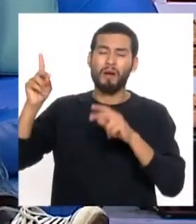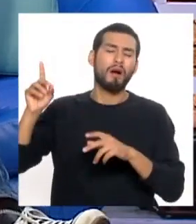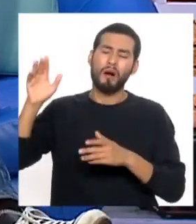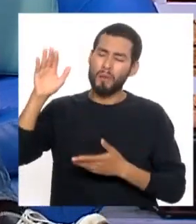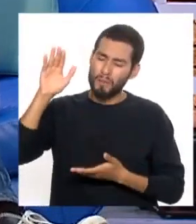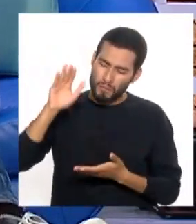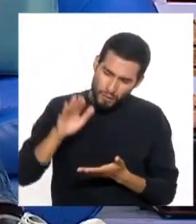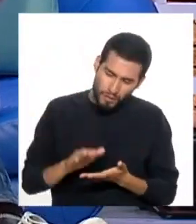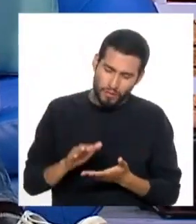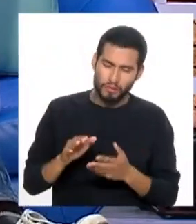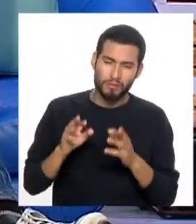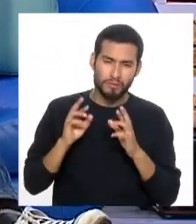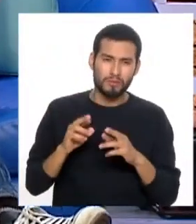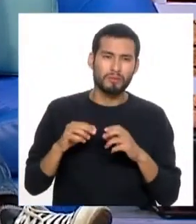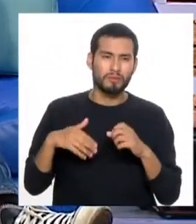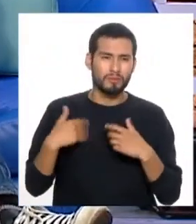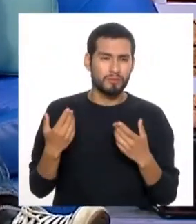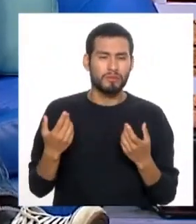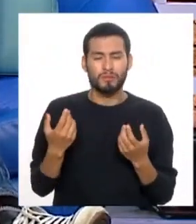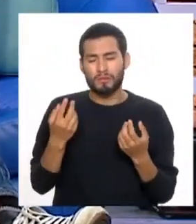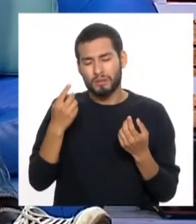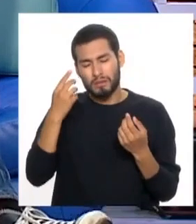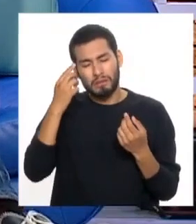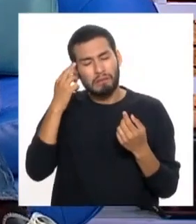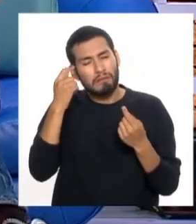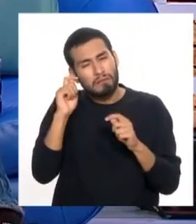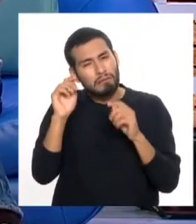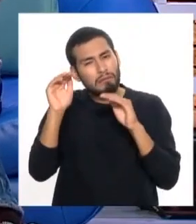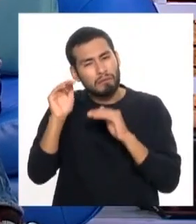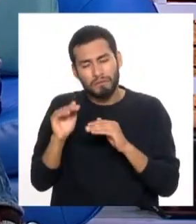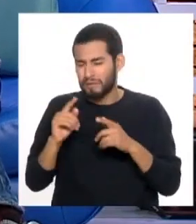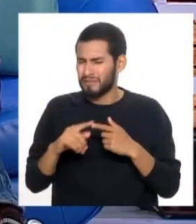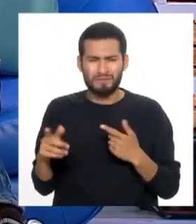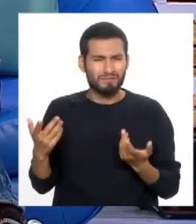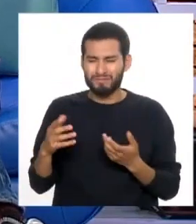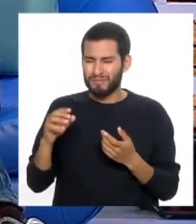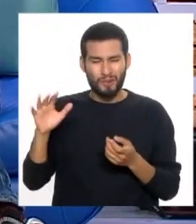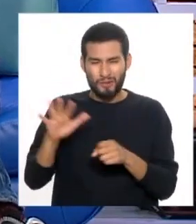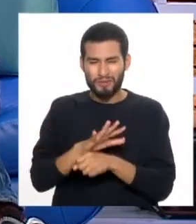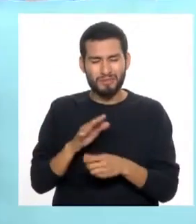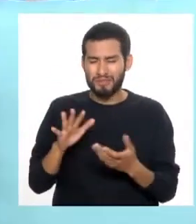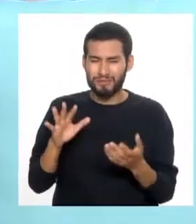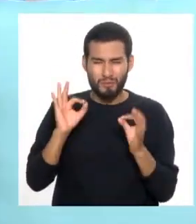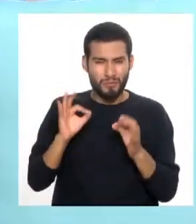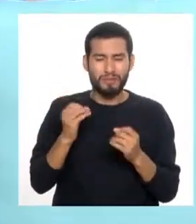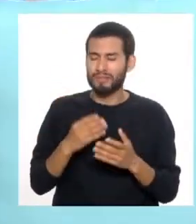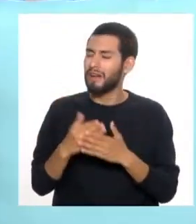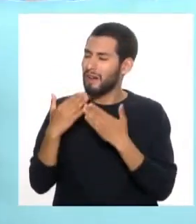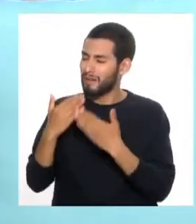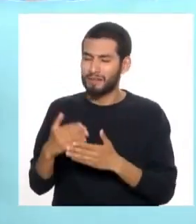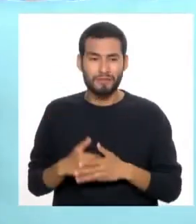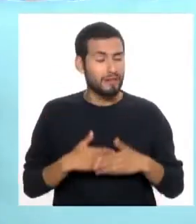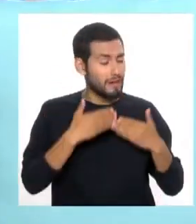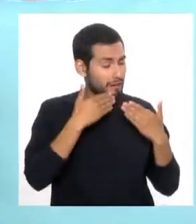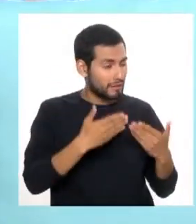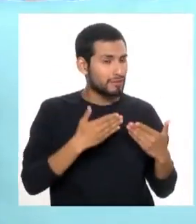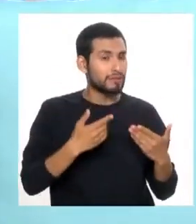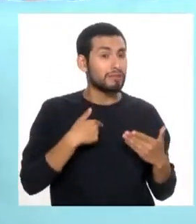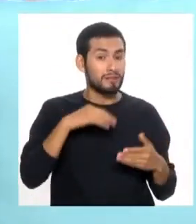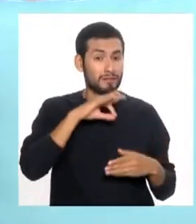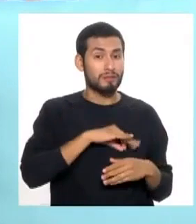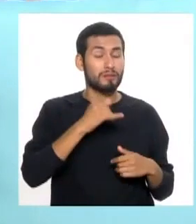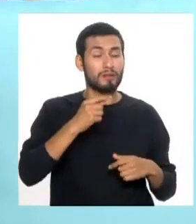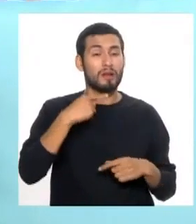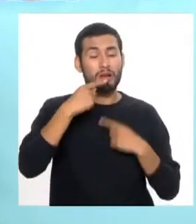más razonables, por decirlo de alguna manera, aunque nunca va a ser razonable este tema. Muchas gracias, Freddy. Gracias a ustedes. Y bueno, aprovechar la ocasión, el